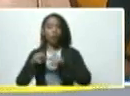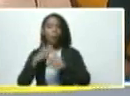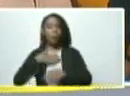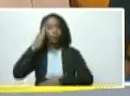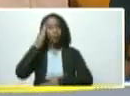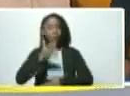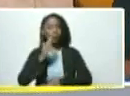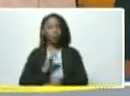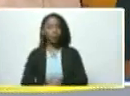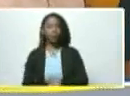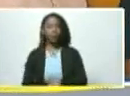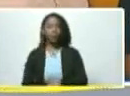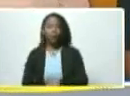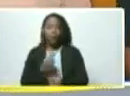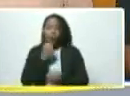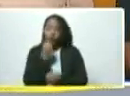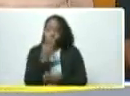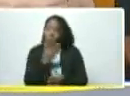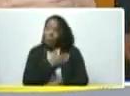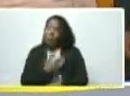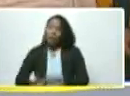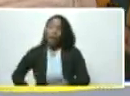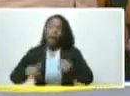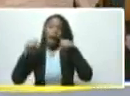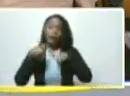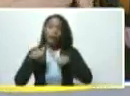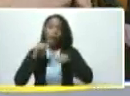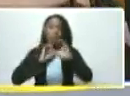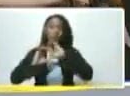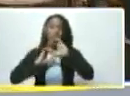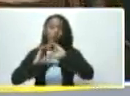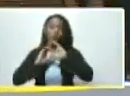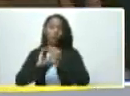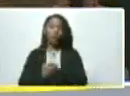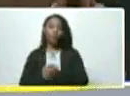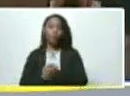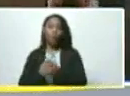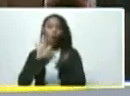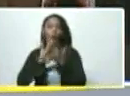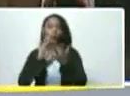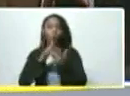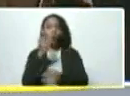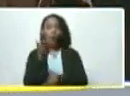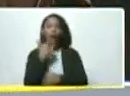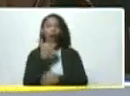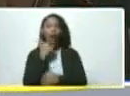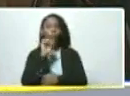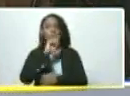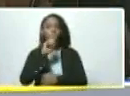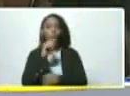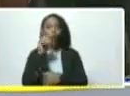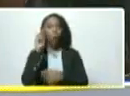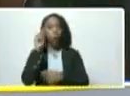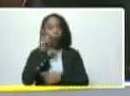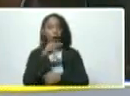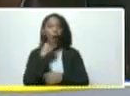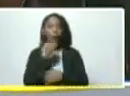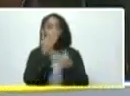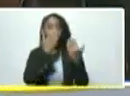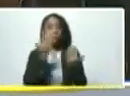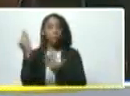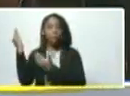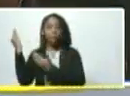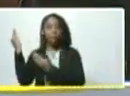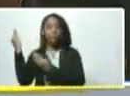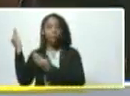comandante. Bueno, presidente, en esta conversación le devolvemos el pase. Si tiene alguna pregunta, observación, adelante,